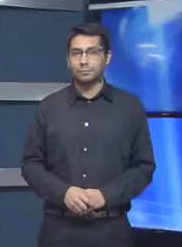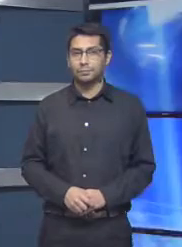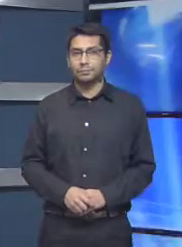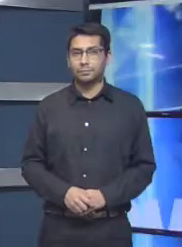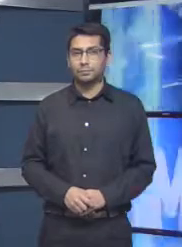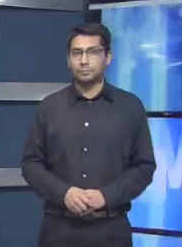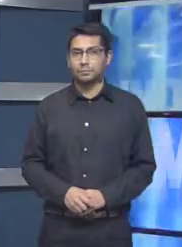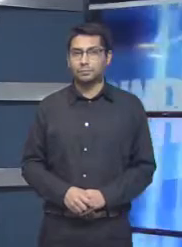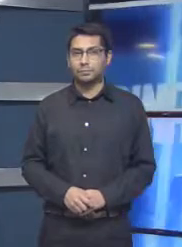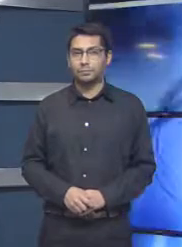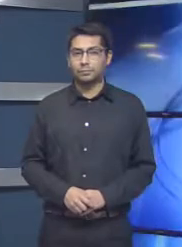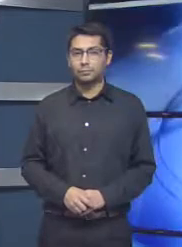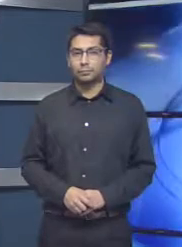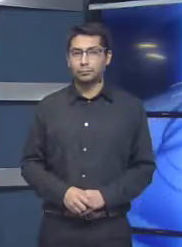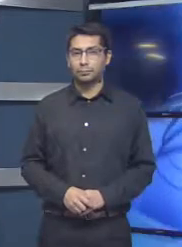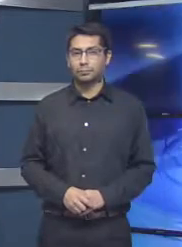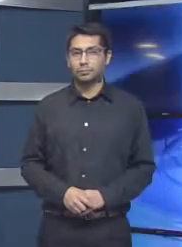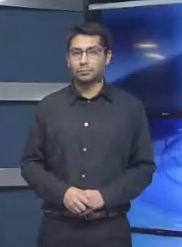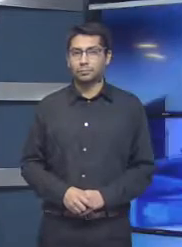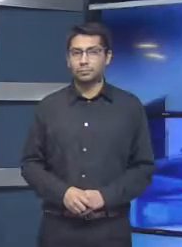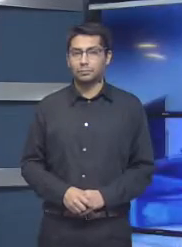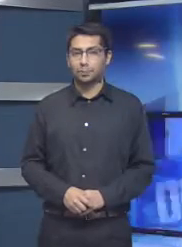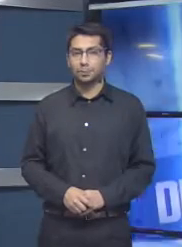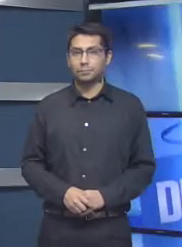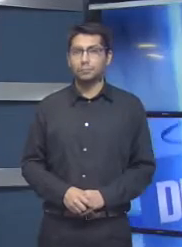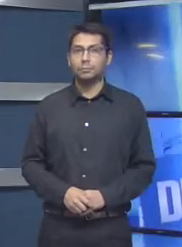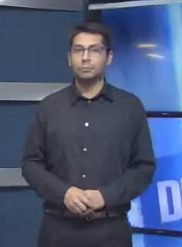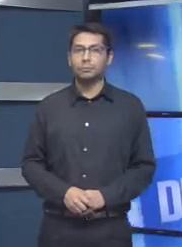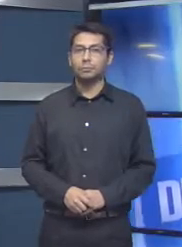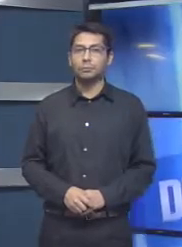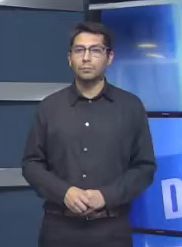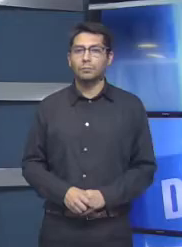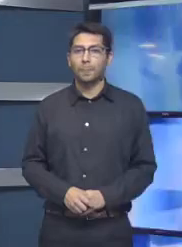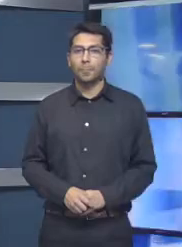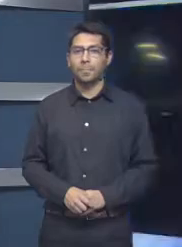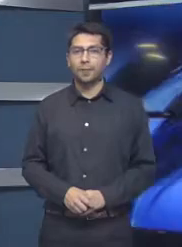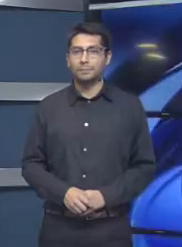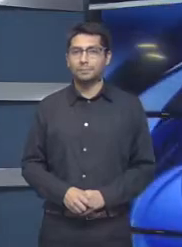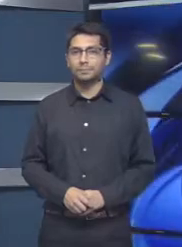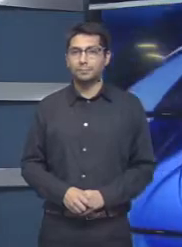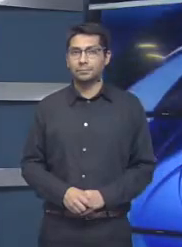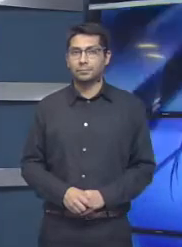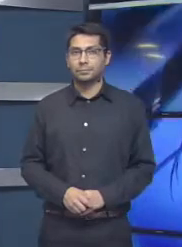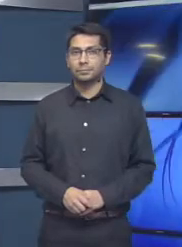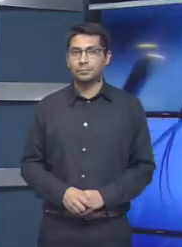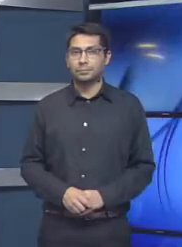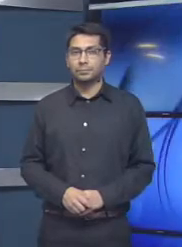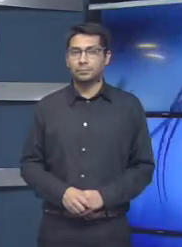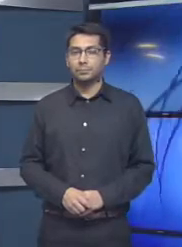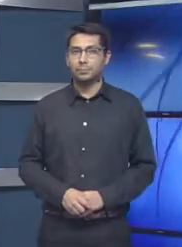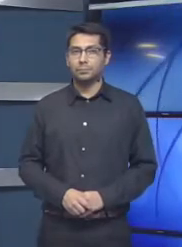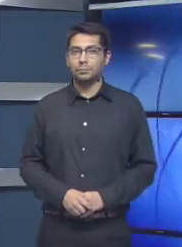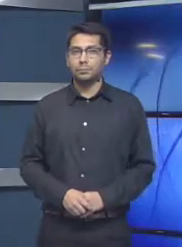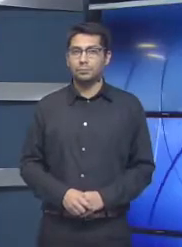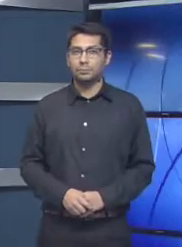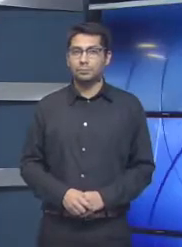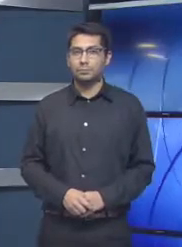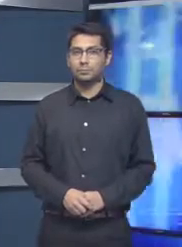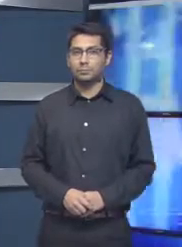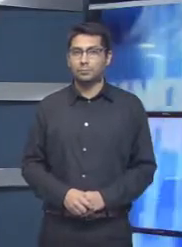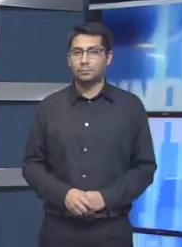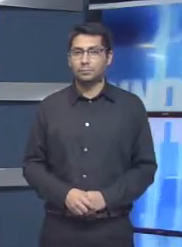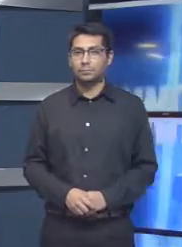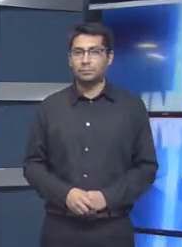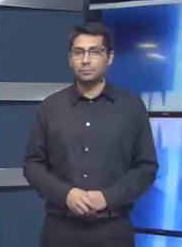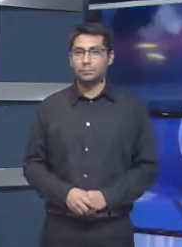a tener. Vamos a ver los intereses que tiene eso, de qué manera se va a desarrollar, en fin. Hay que esperar la resolución